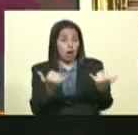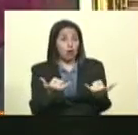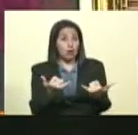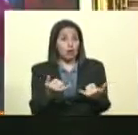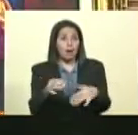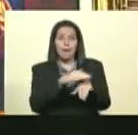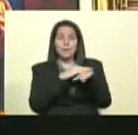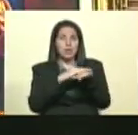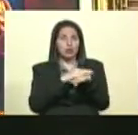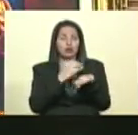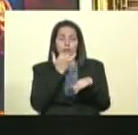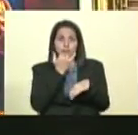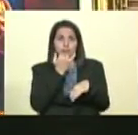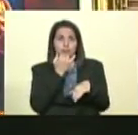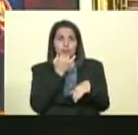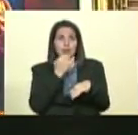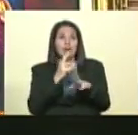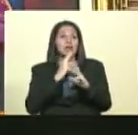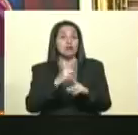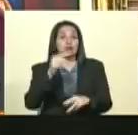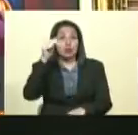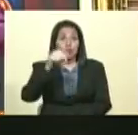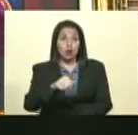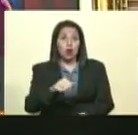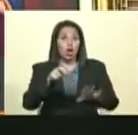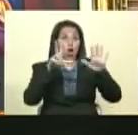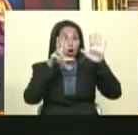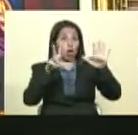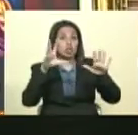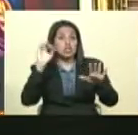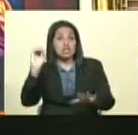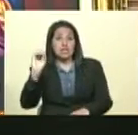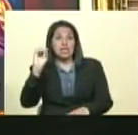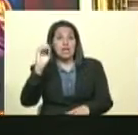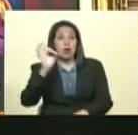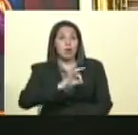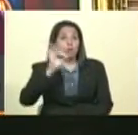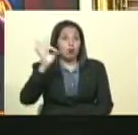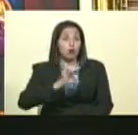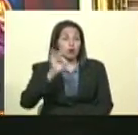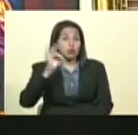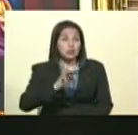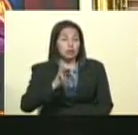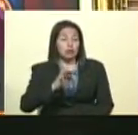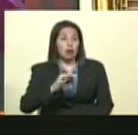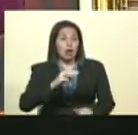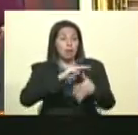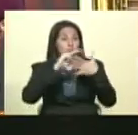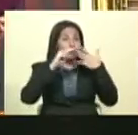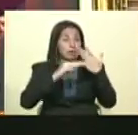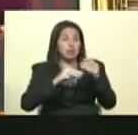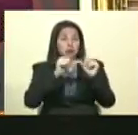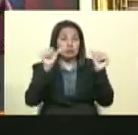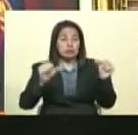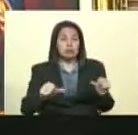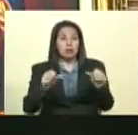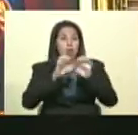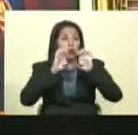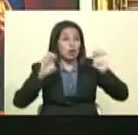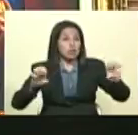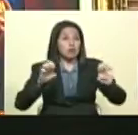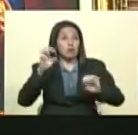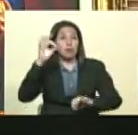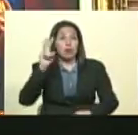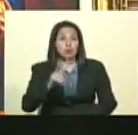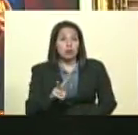perdón, corrijo, el resultado de hoy, el 80% de la matrícula del sistema educativo